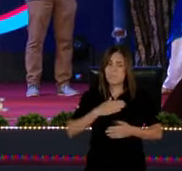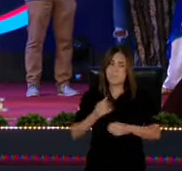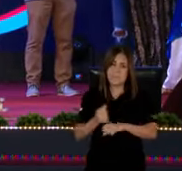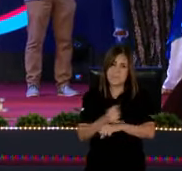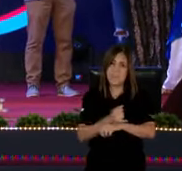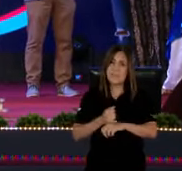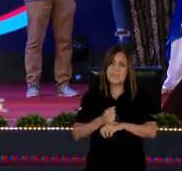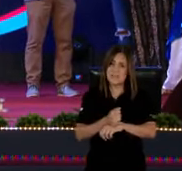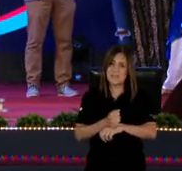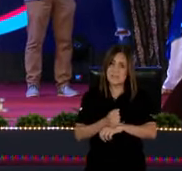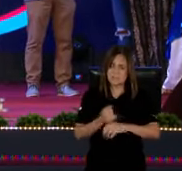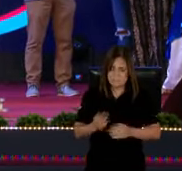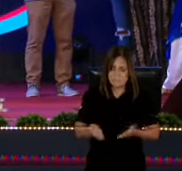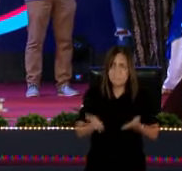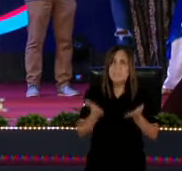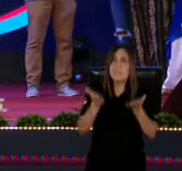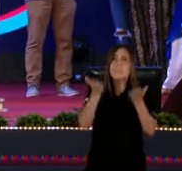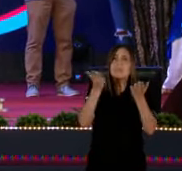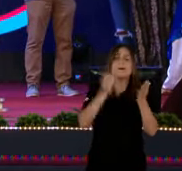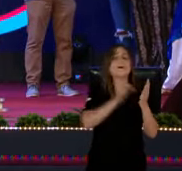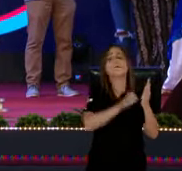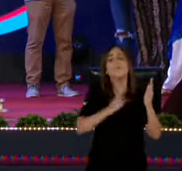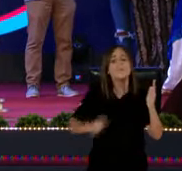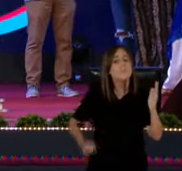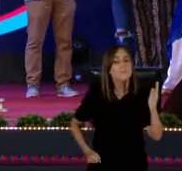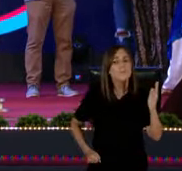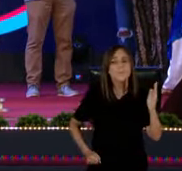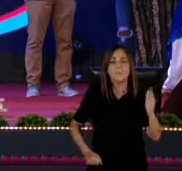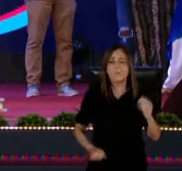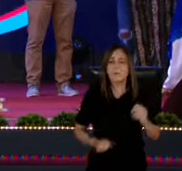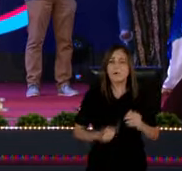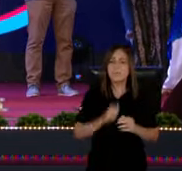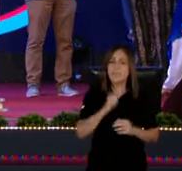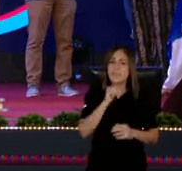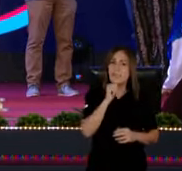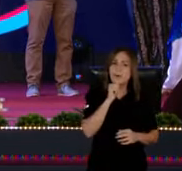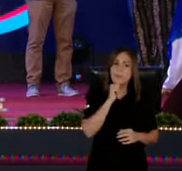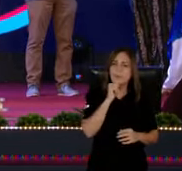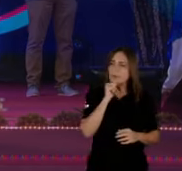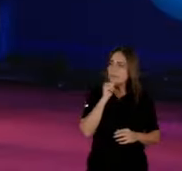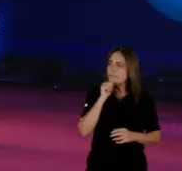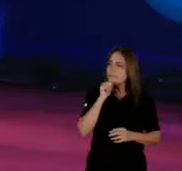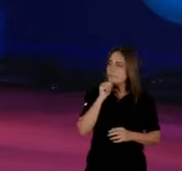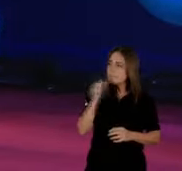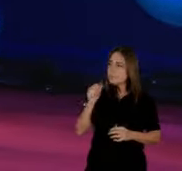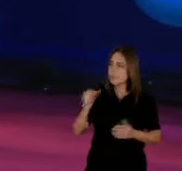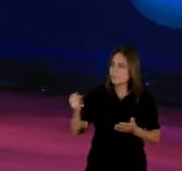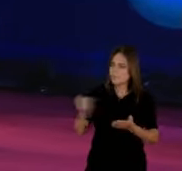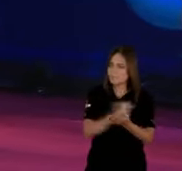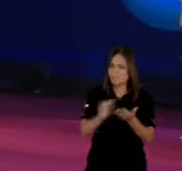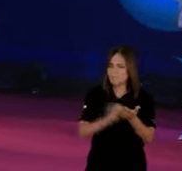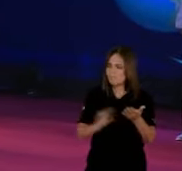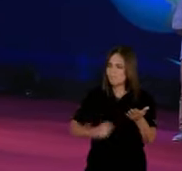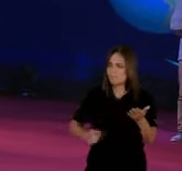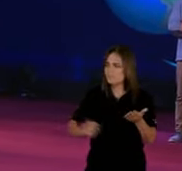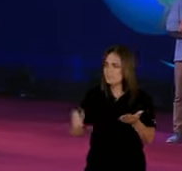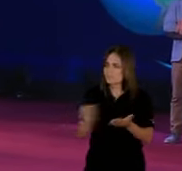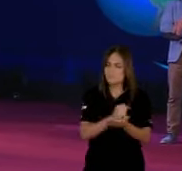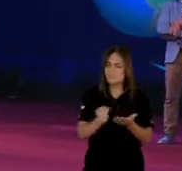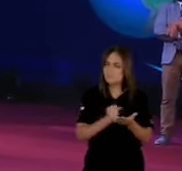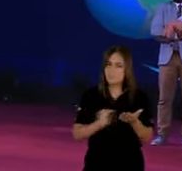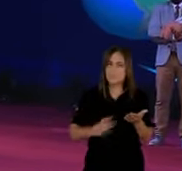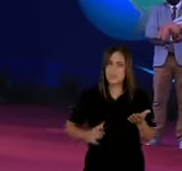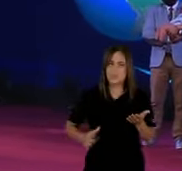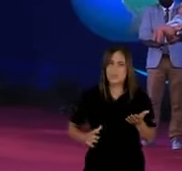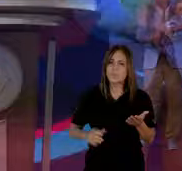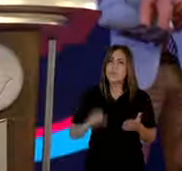aborto, sí a la vida y sobre todo a tratar de levantarlo en el temor y conocimiento. La palabra